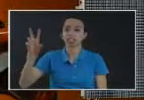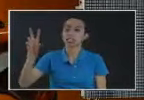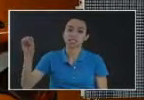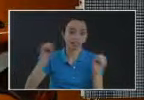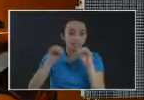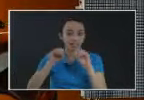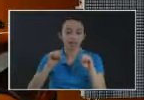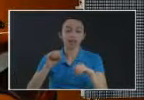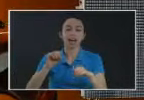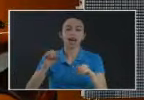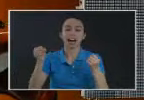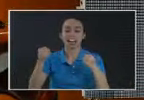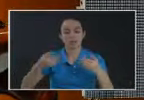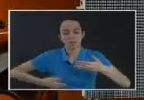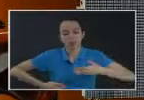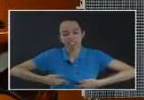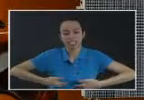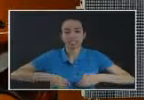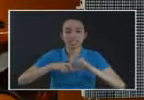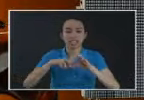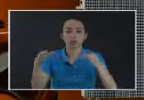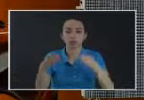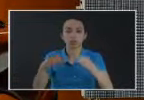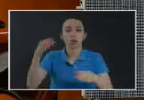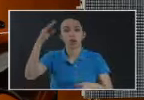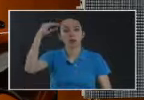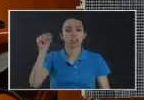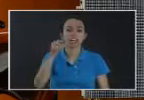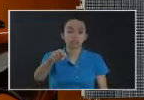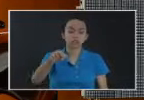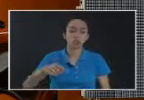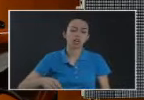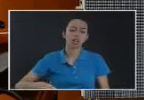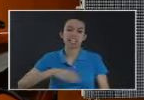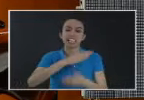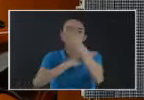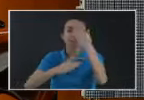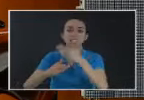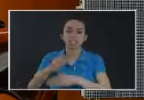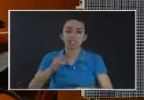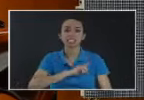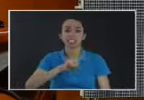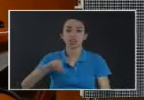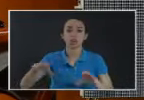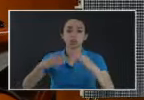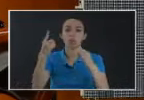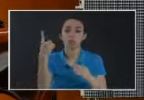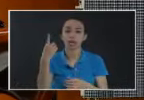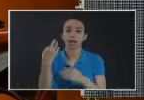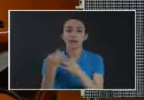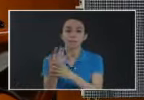el grupo, porque eso les haría daño. Sería como una planta amarga que los